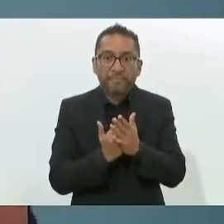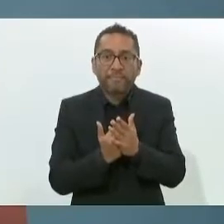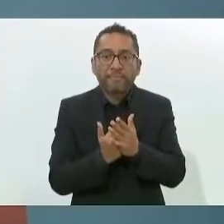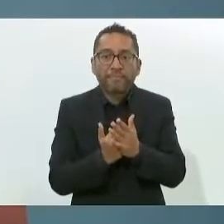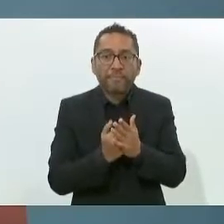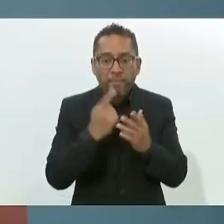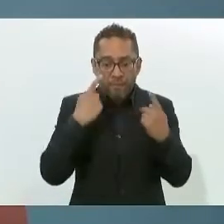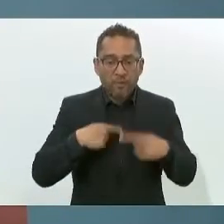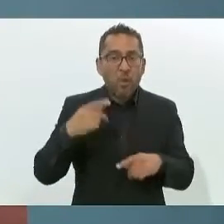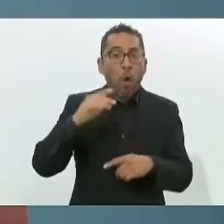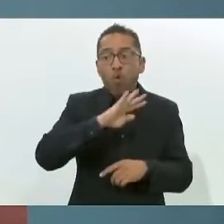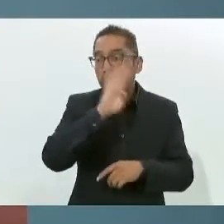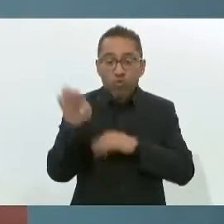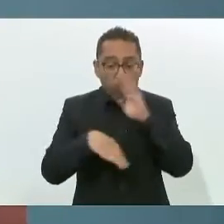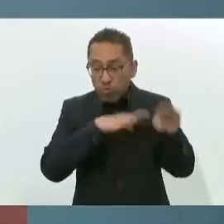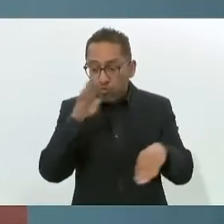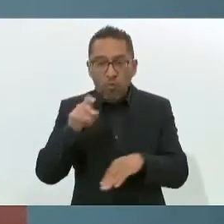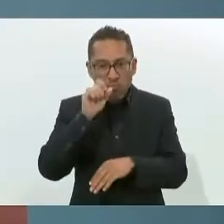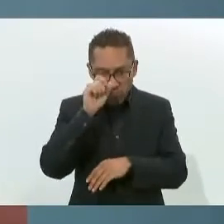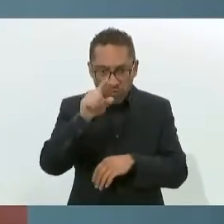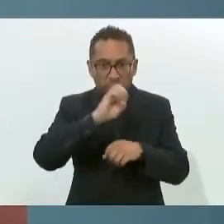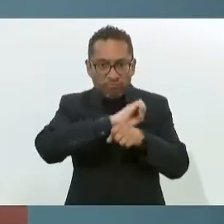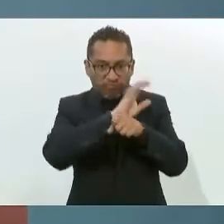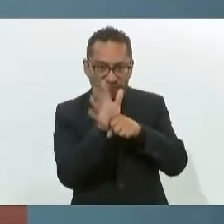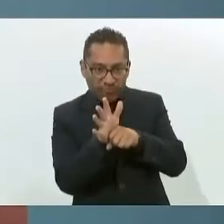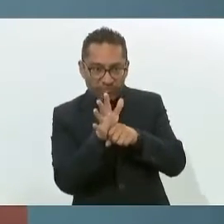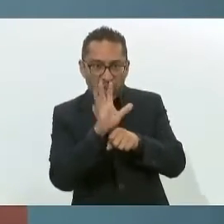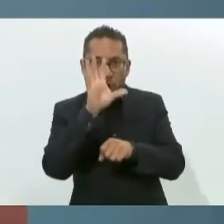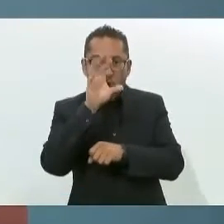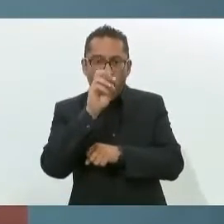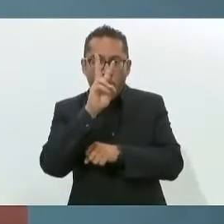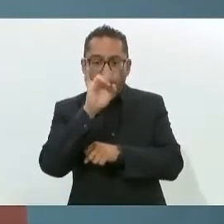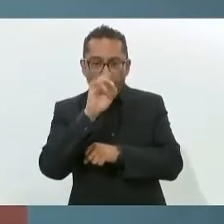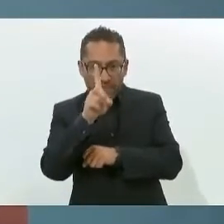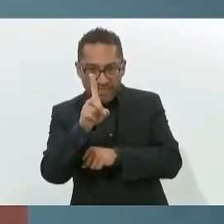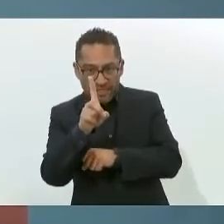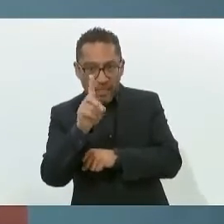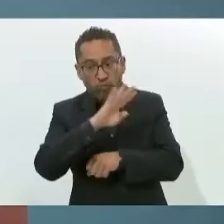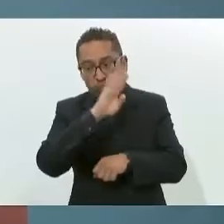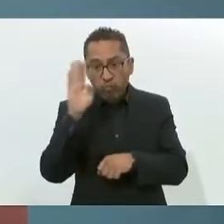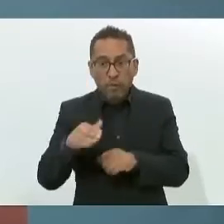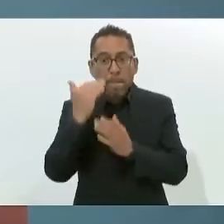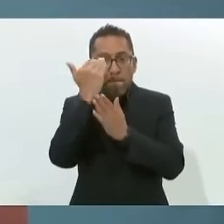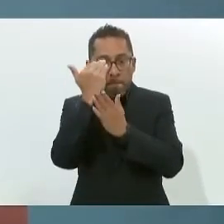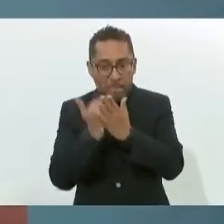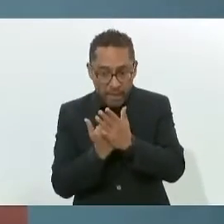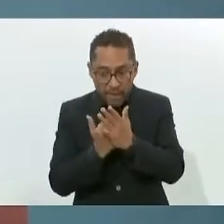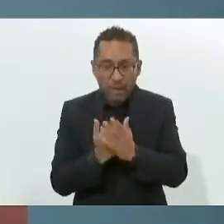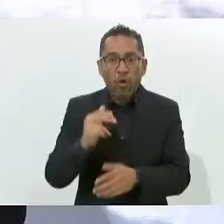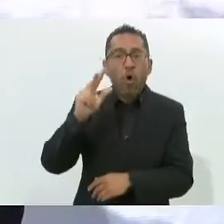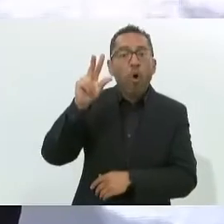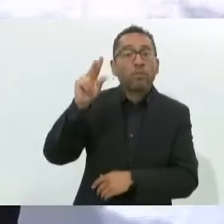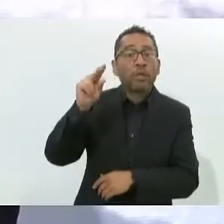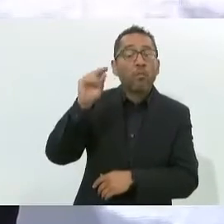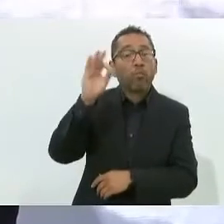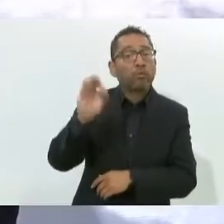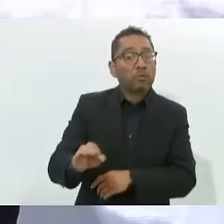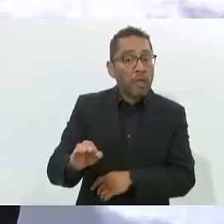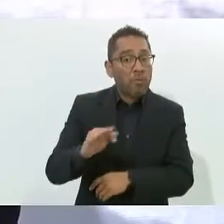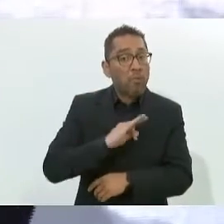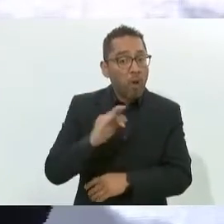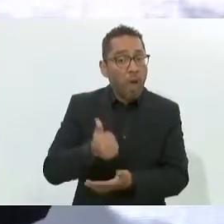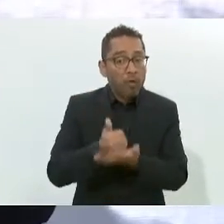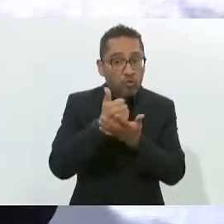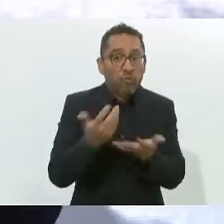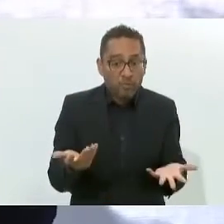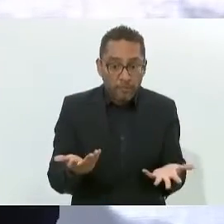la mortalidad por COVID, los fallecimientos por COVID en un 80%.